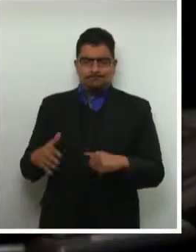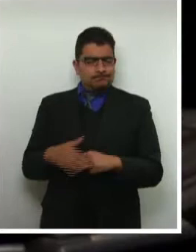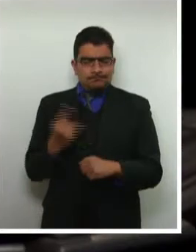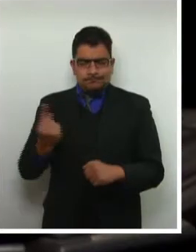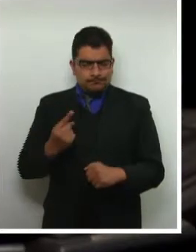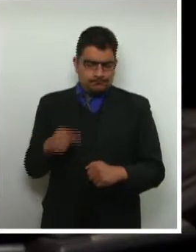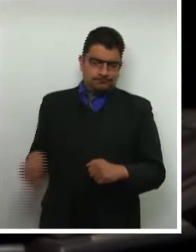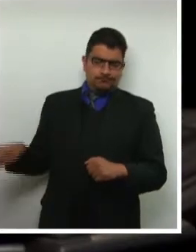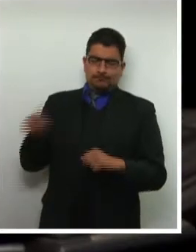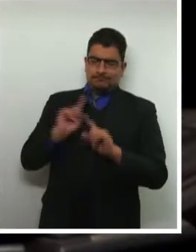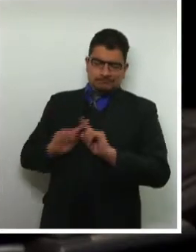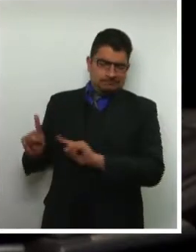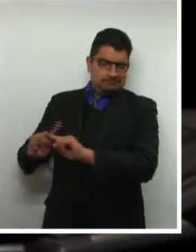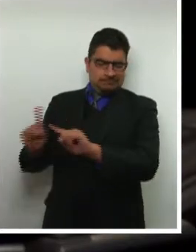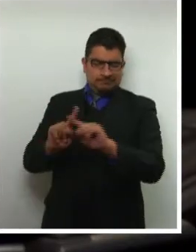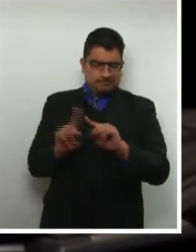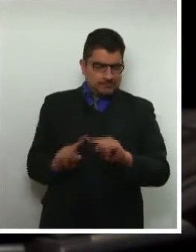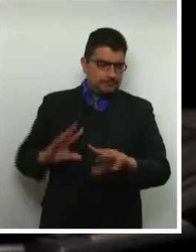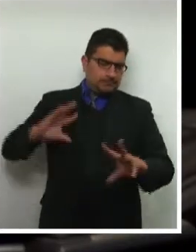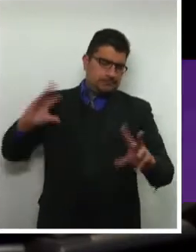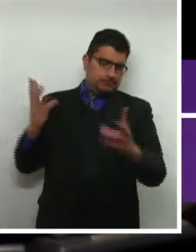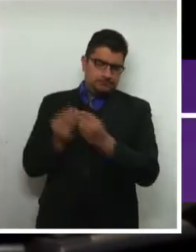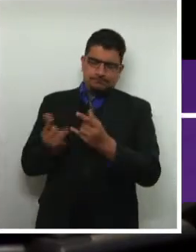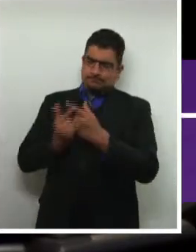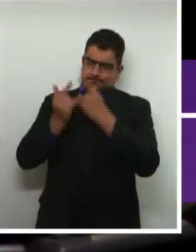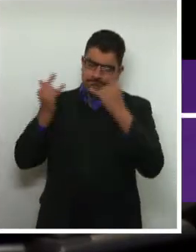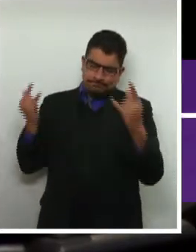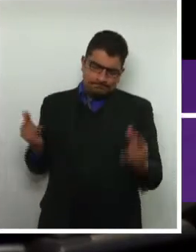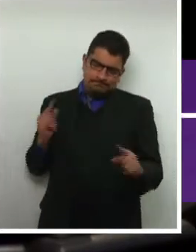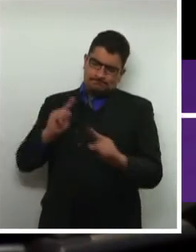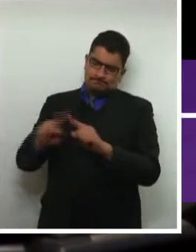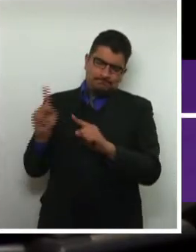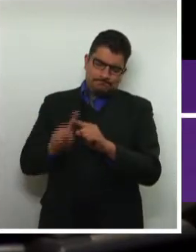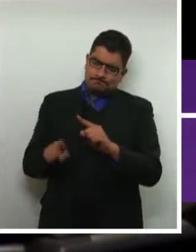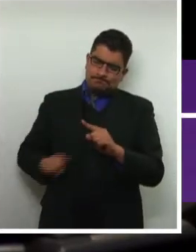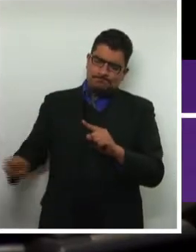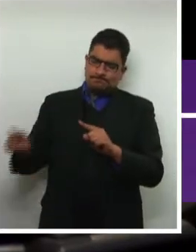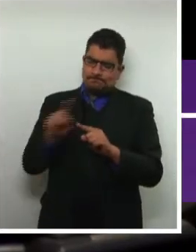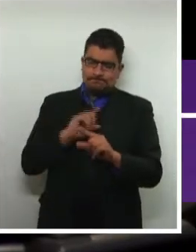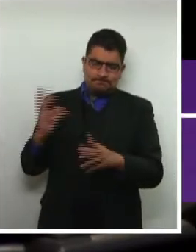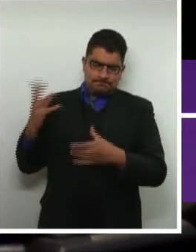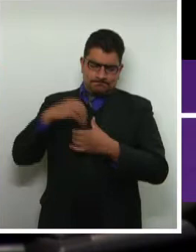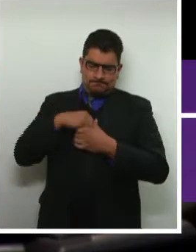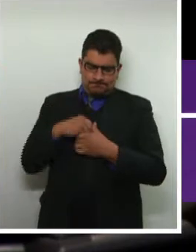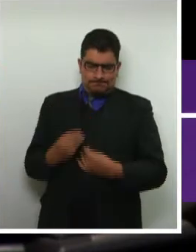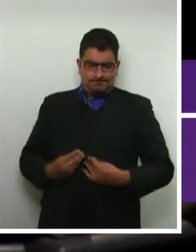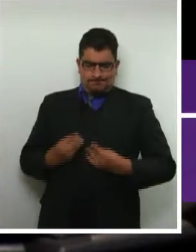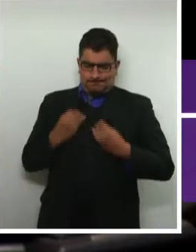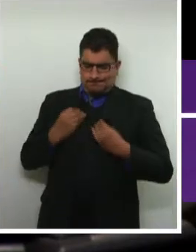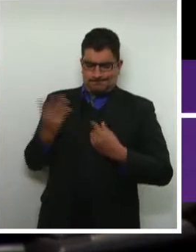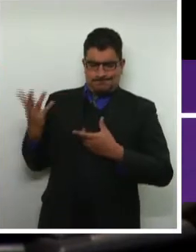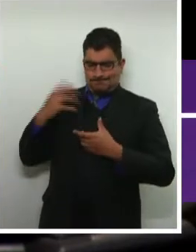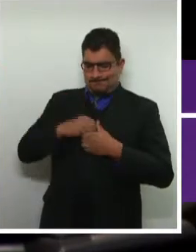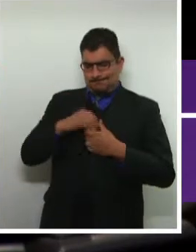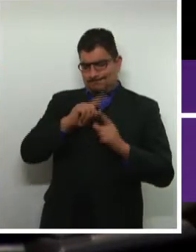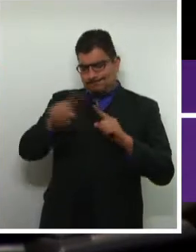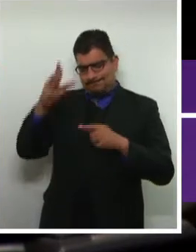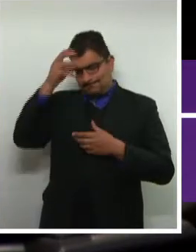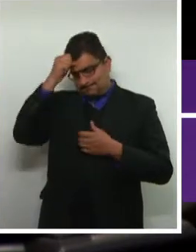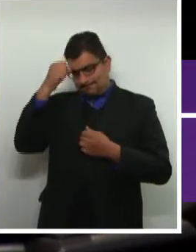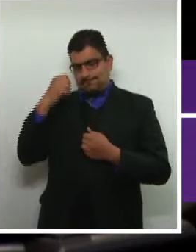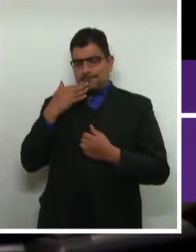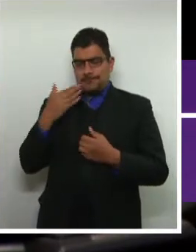por su diversidad, por la historia que tenemos y por lo que llevamos en nosotros, en nuestra